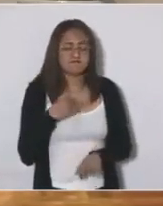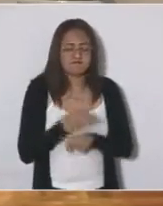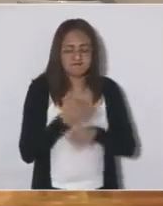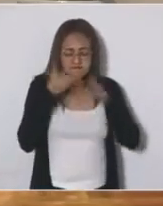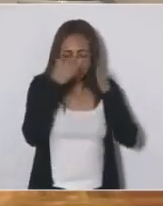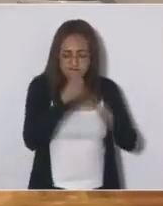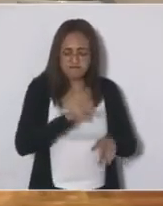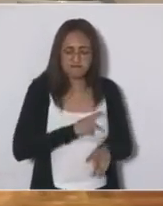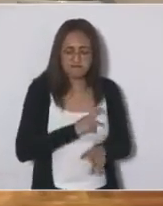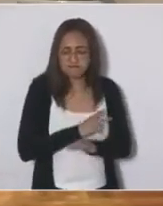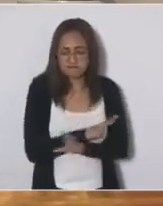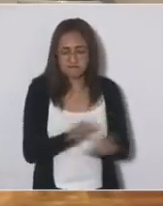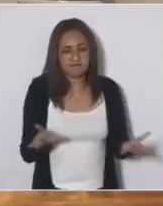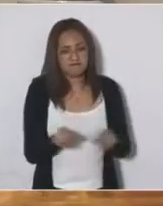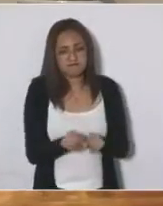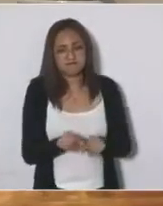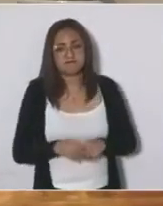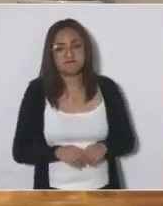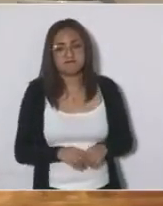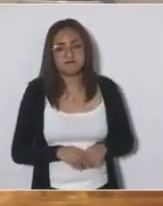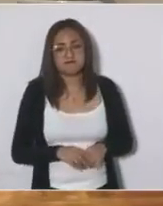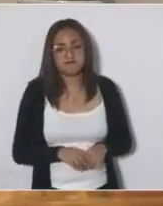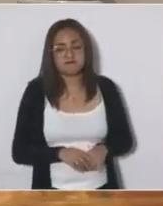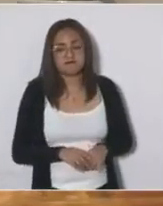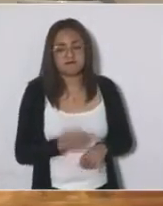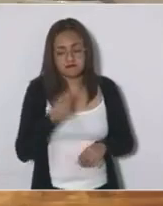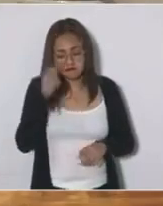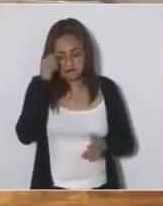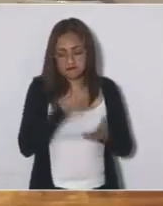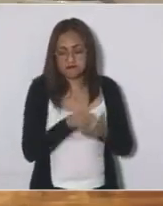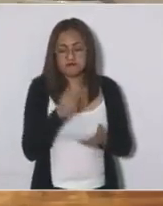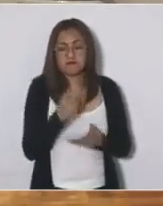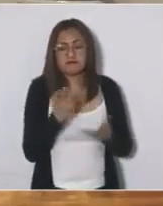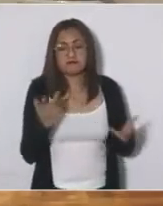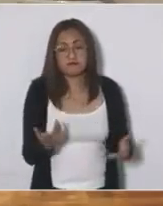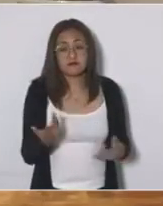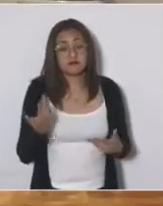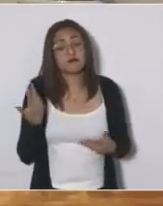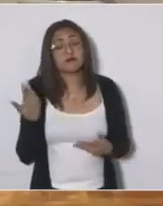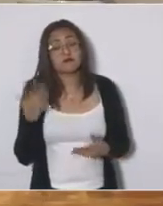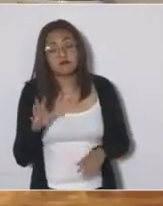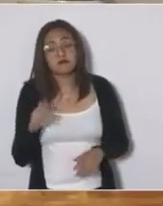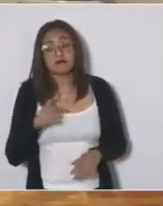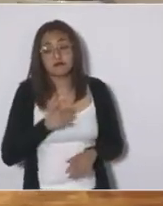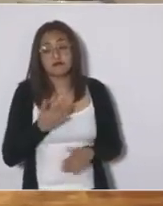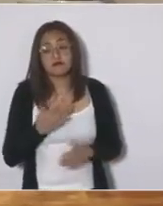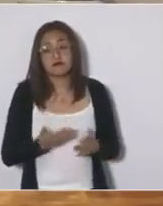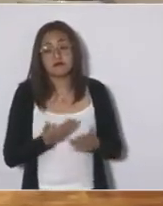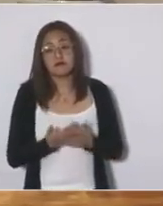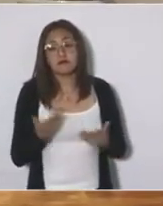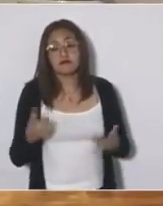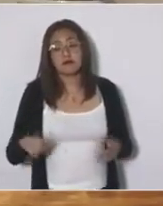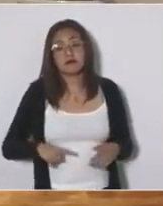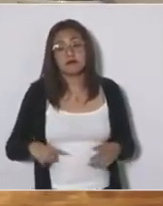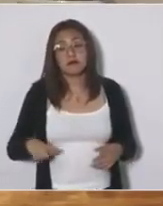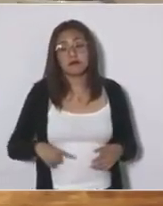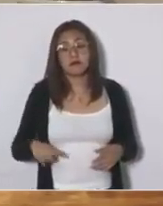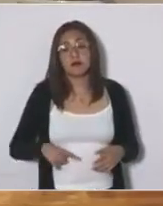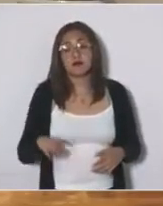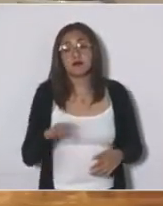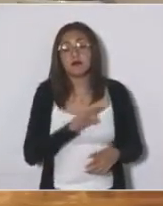pero créanme que eso que que si yo si un servidor público de mi gobierno